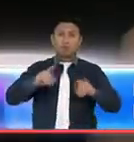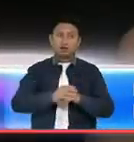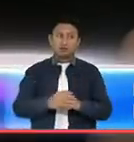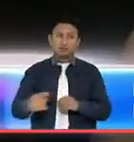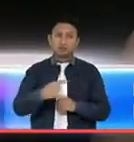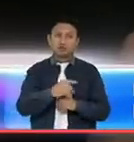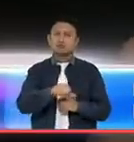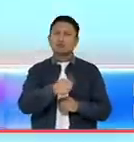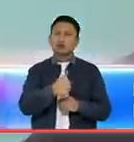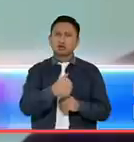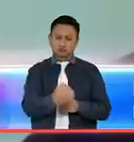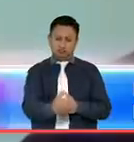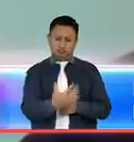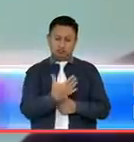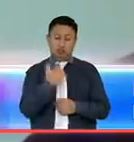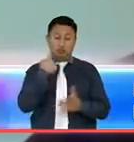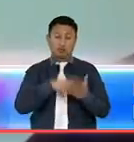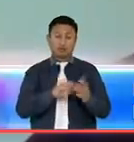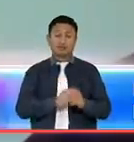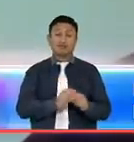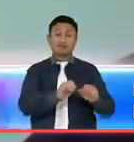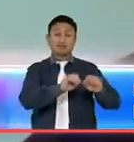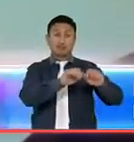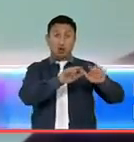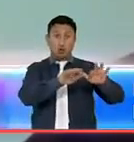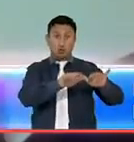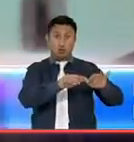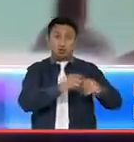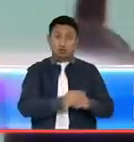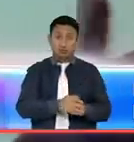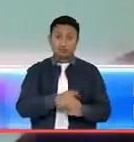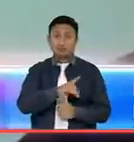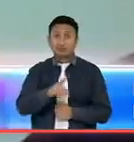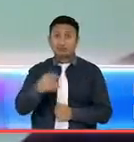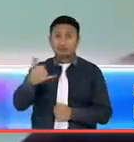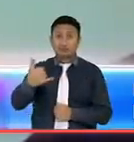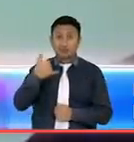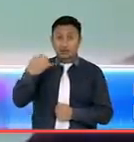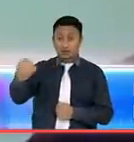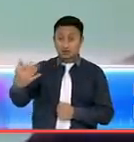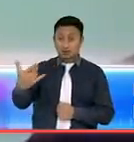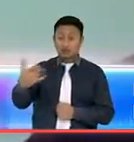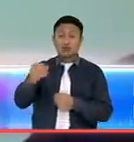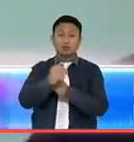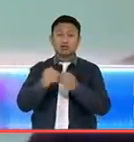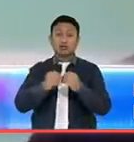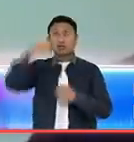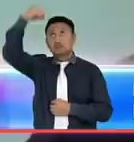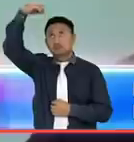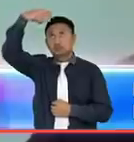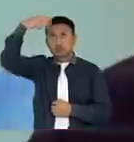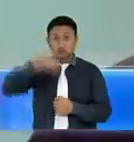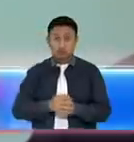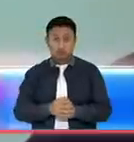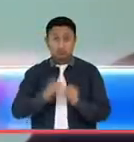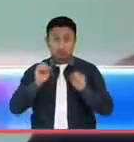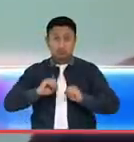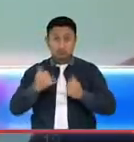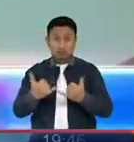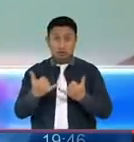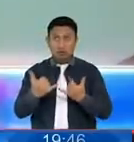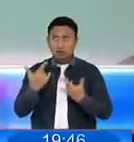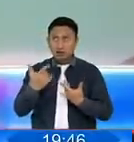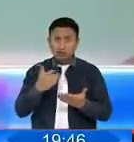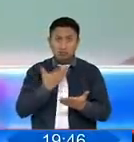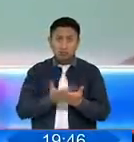artificiales. La computadora, la luz que tenemos encima en la oficina, eso también se ha podido demostrar con